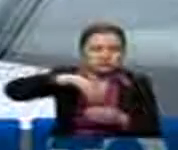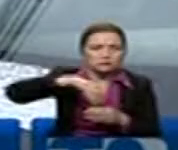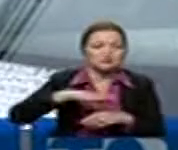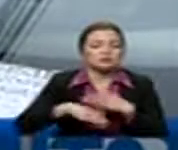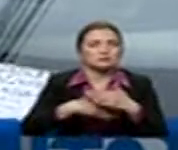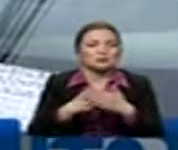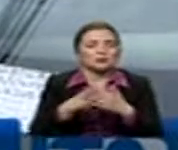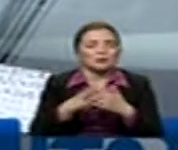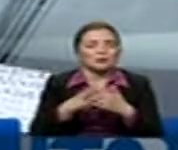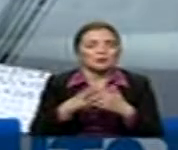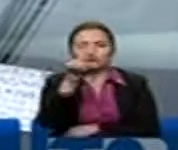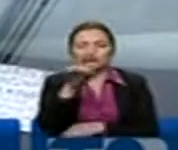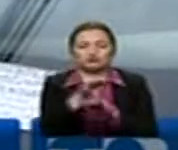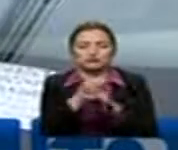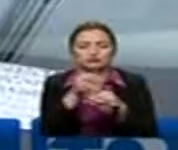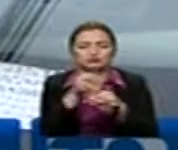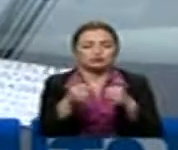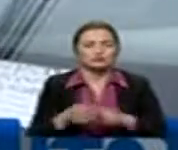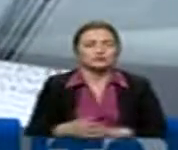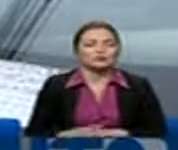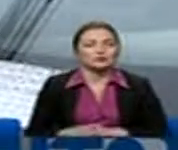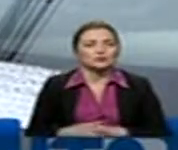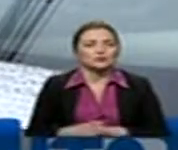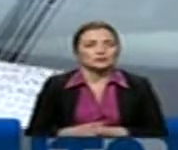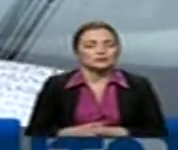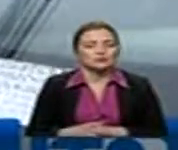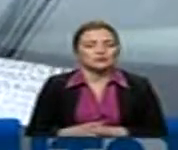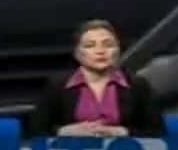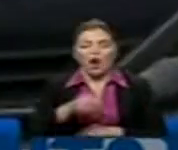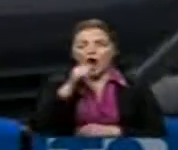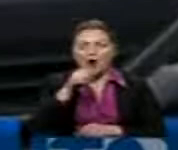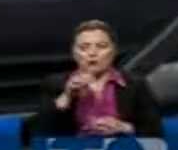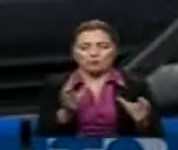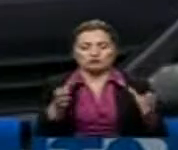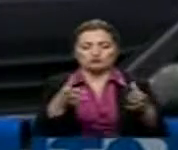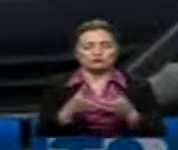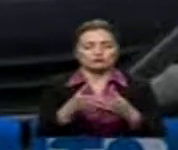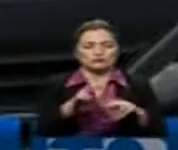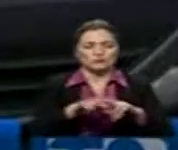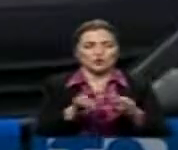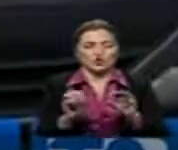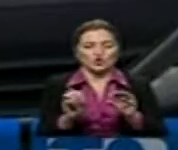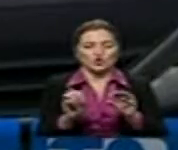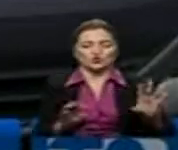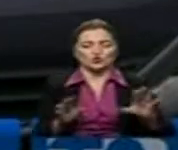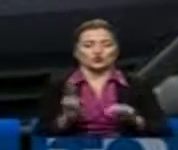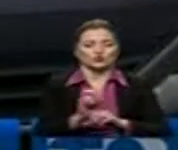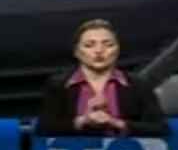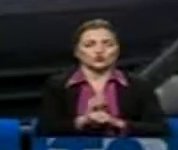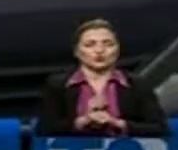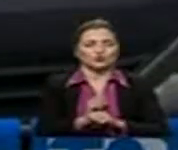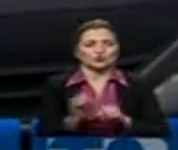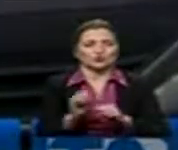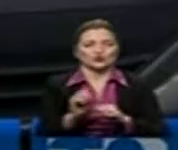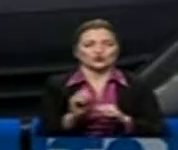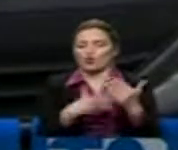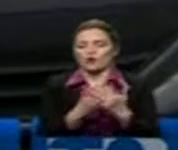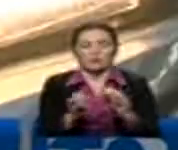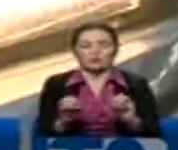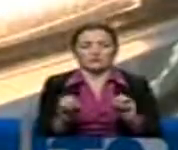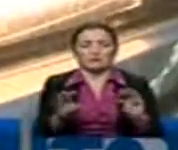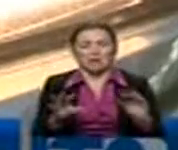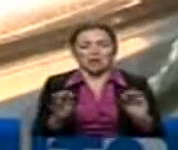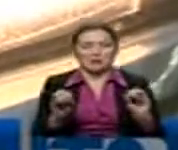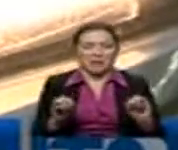y, como habíamos dicho, del tanque del agua. Revisar las luces del vehículo, las luces medias, las luces altas